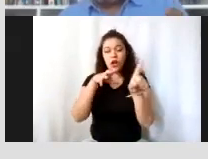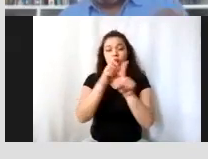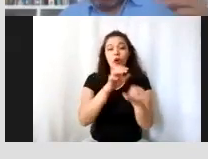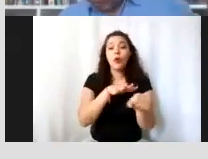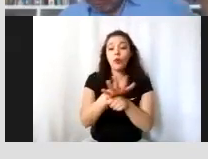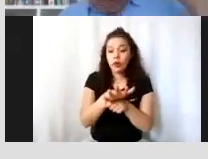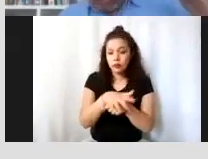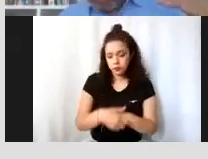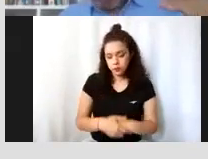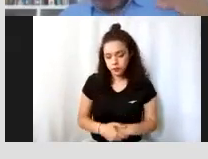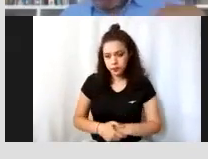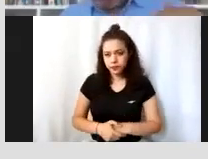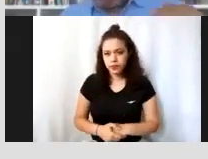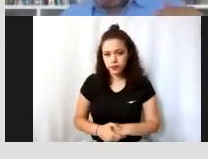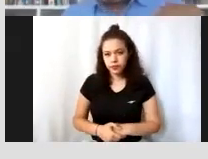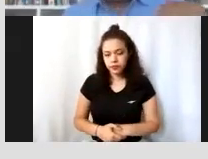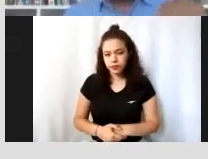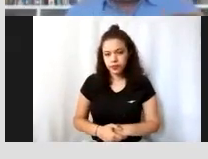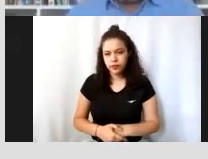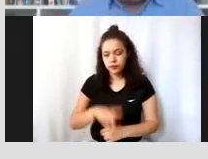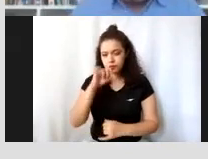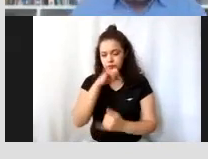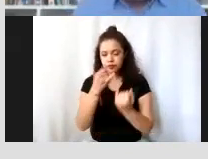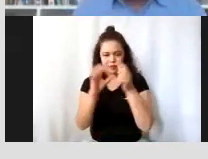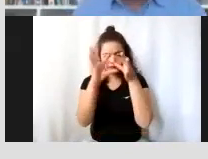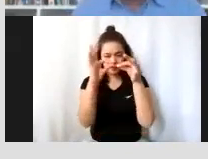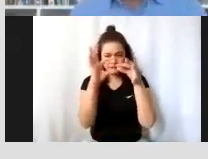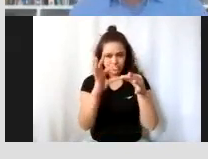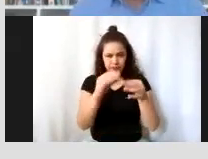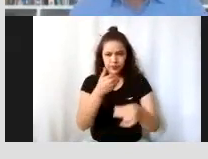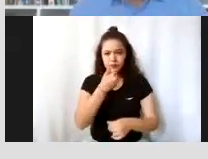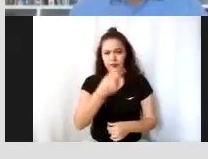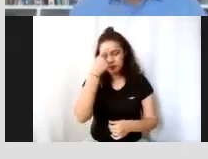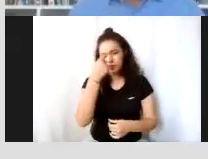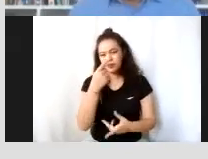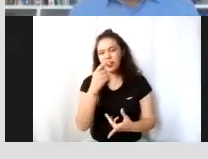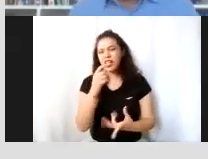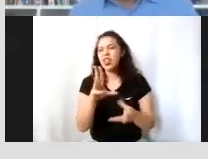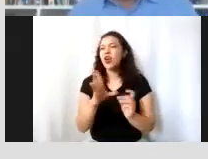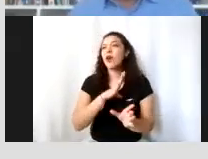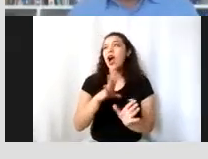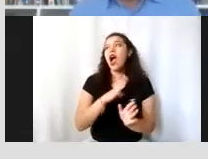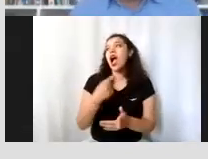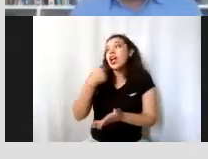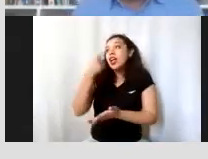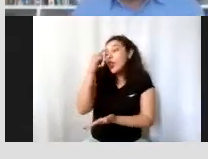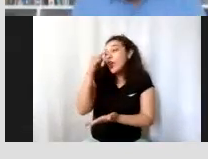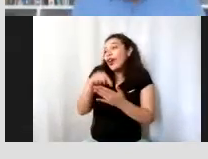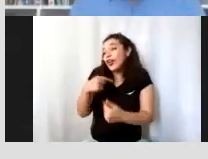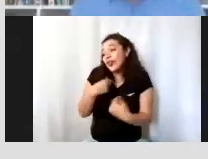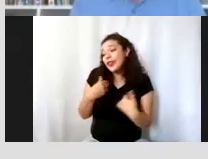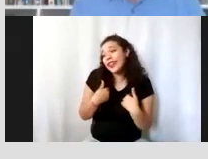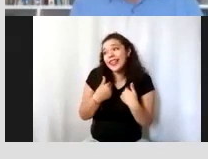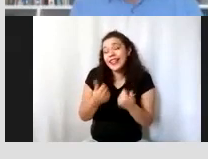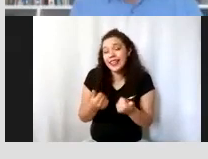pónganlos igual de manera desagregada para que no sean ambiguos y no se preste a que sean interpretativos.